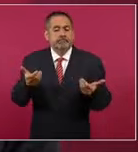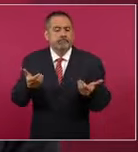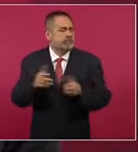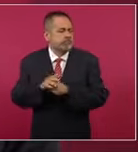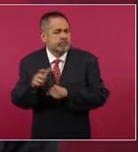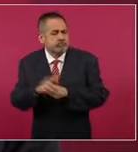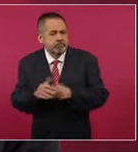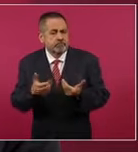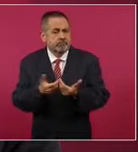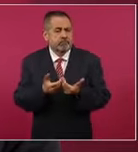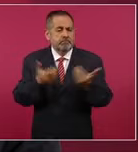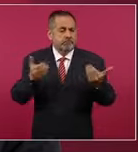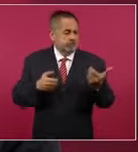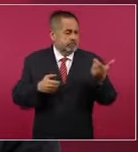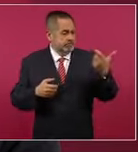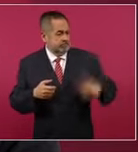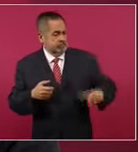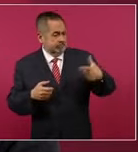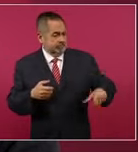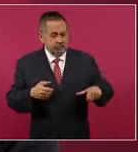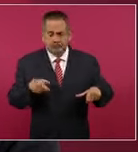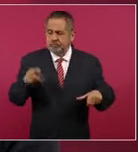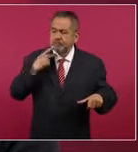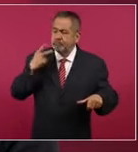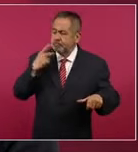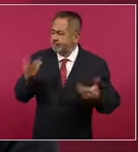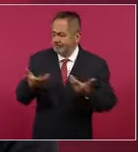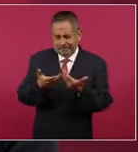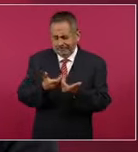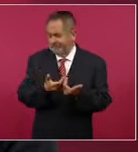al poder económico del poder político